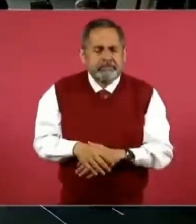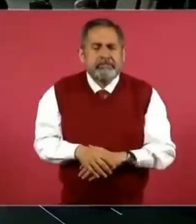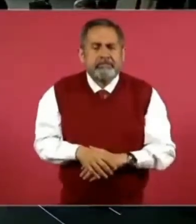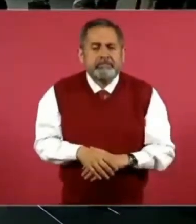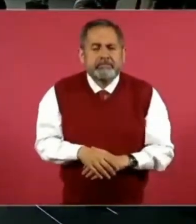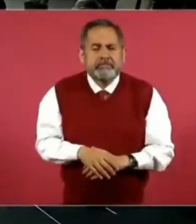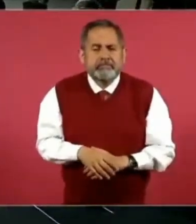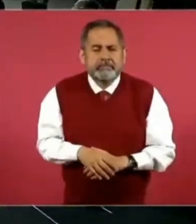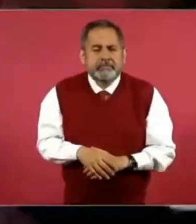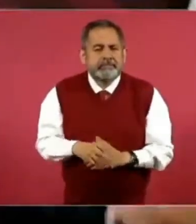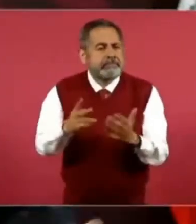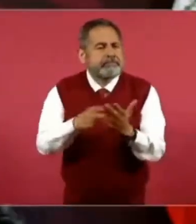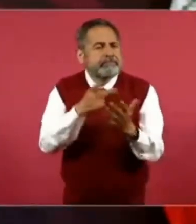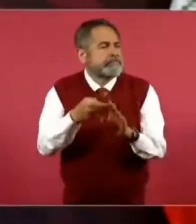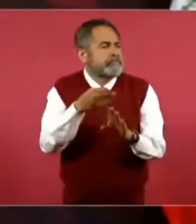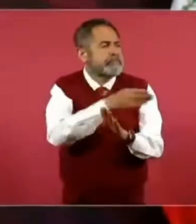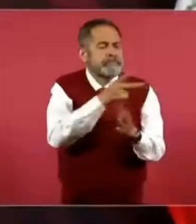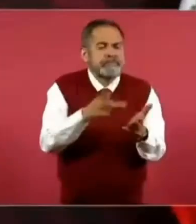lo han hecho